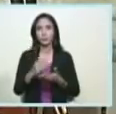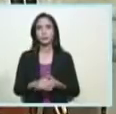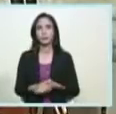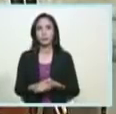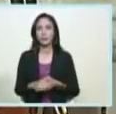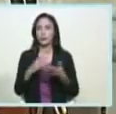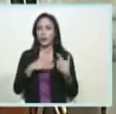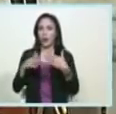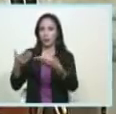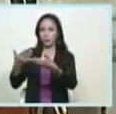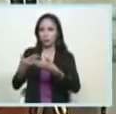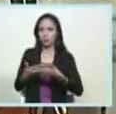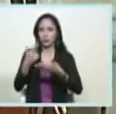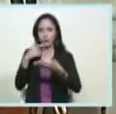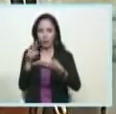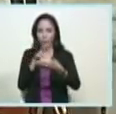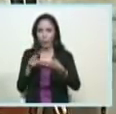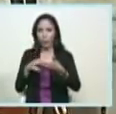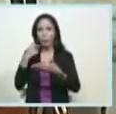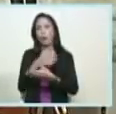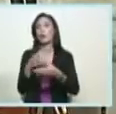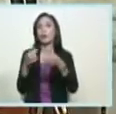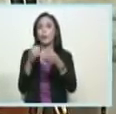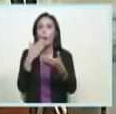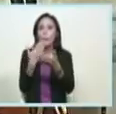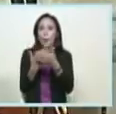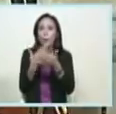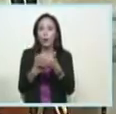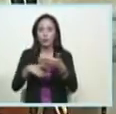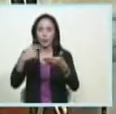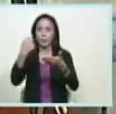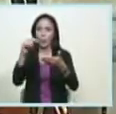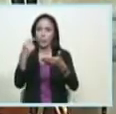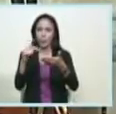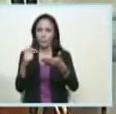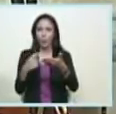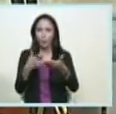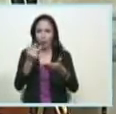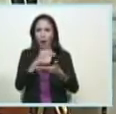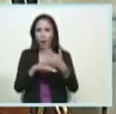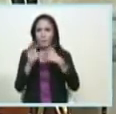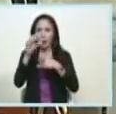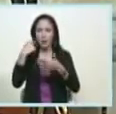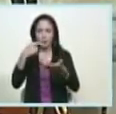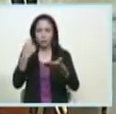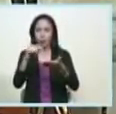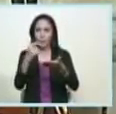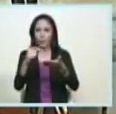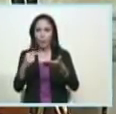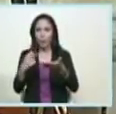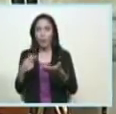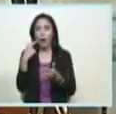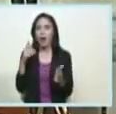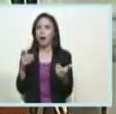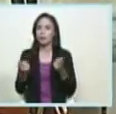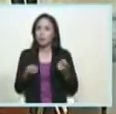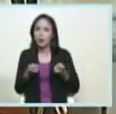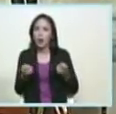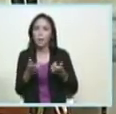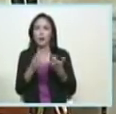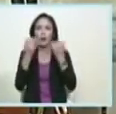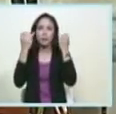me ha hecho llegar a nombre de la junta directiva un conjunto de opciones que tiene el país para de manera muy dinámica